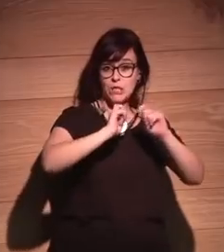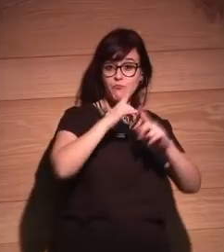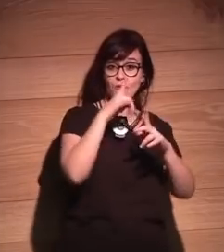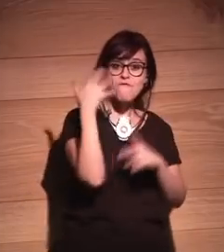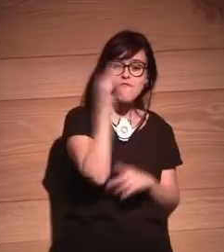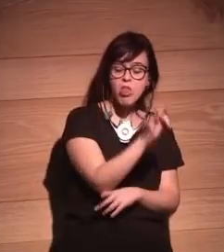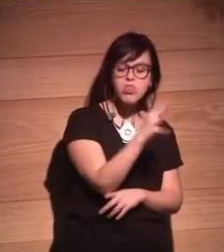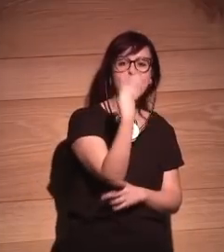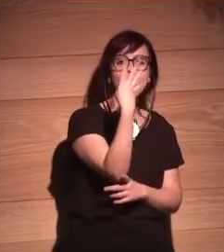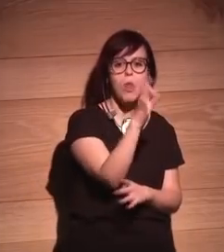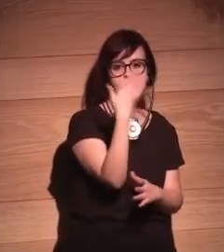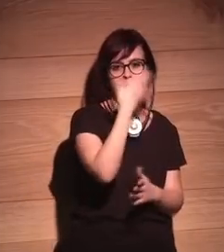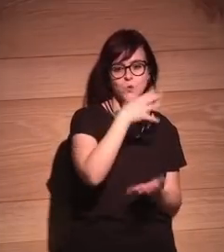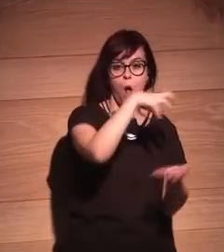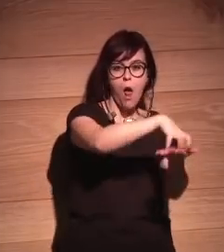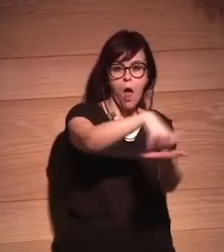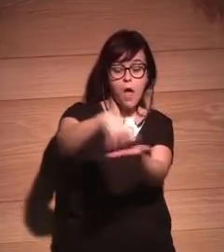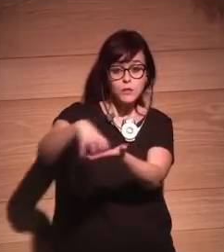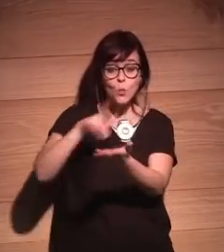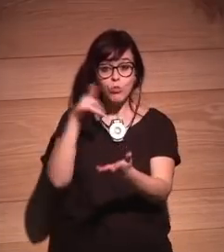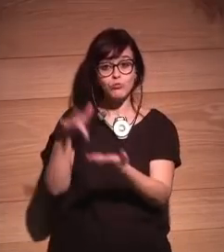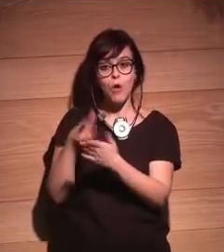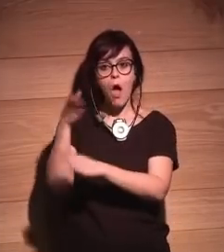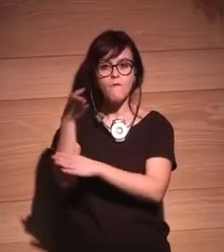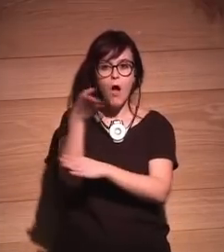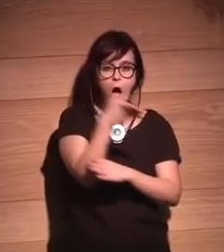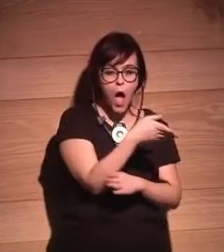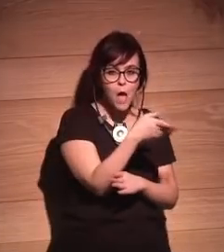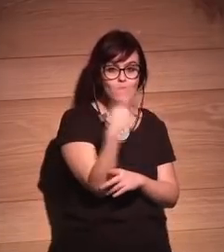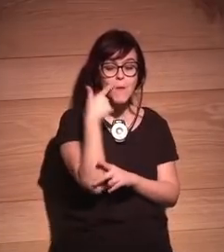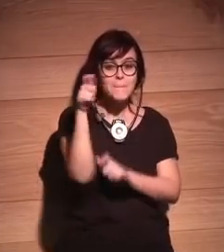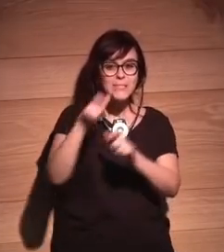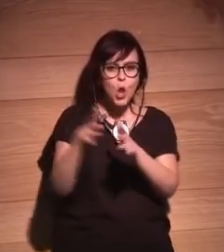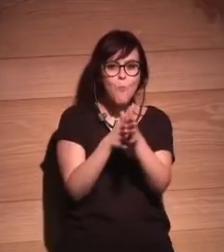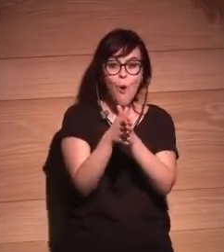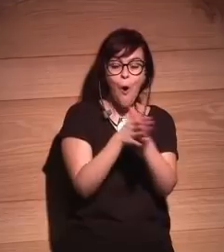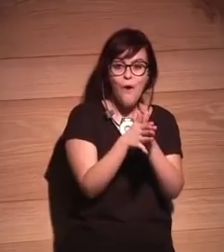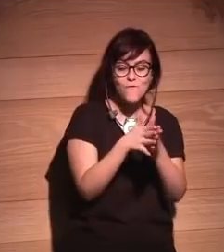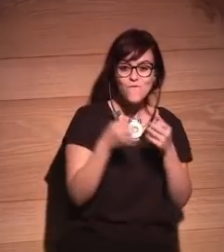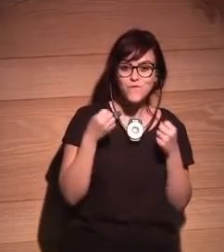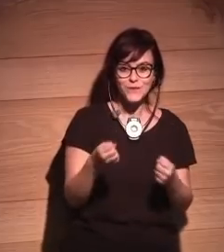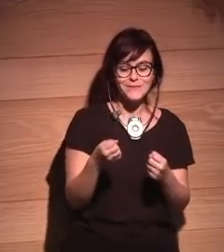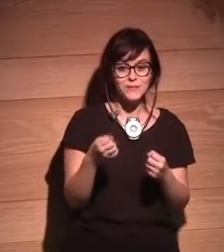Francia. Y cuando voy a esas escuelas veo personas muy motivadas